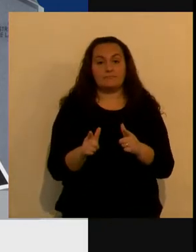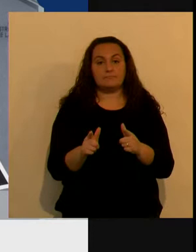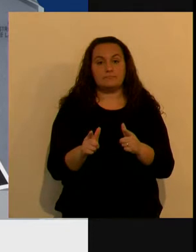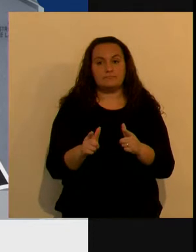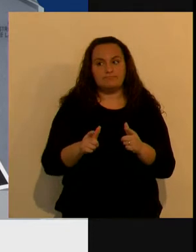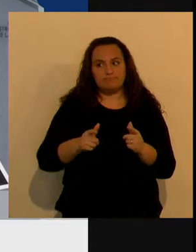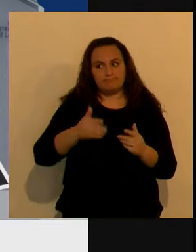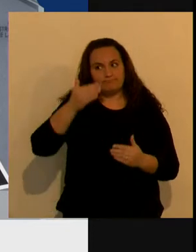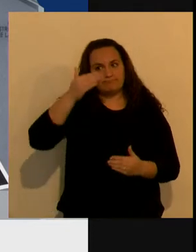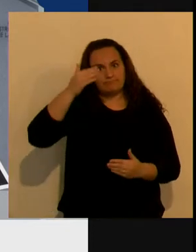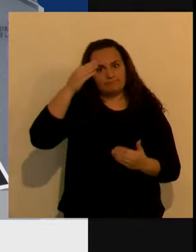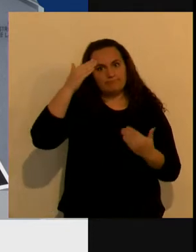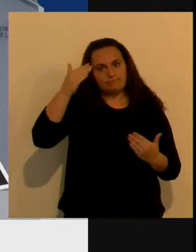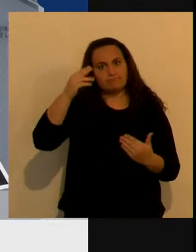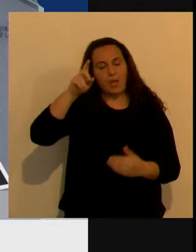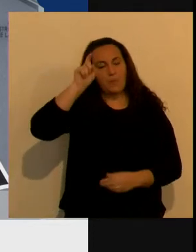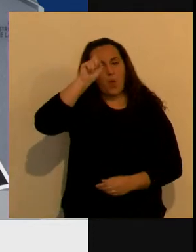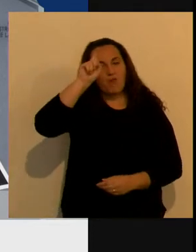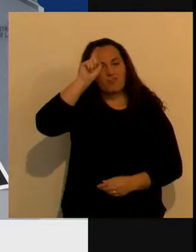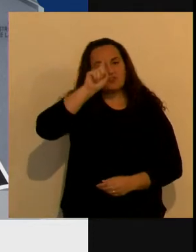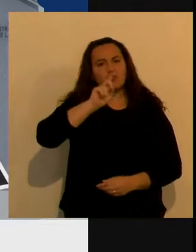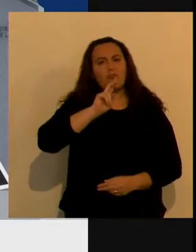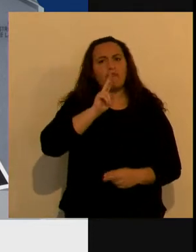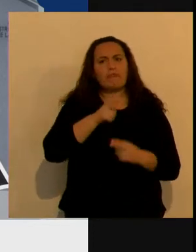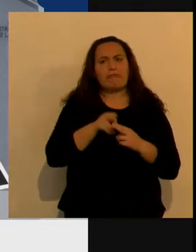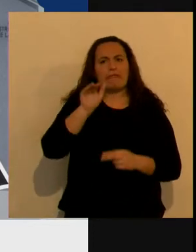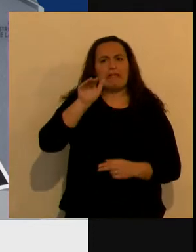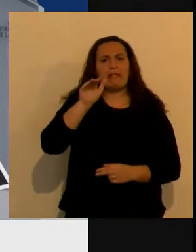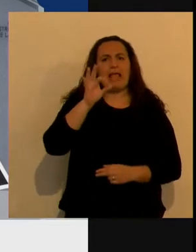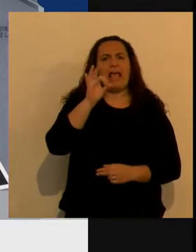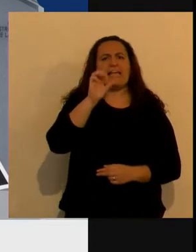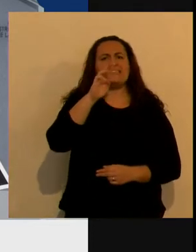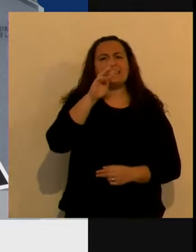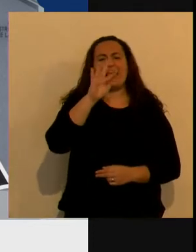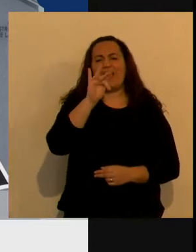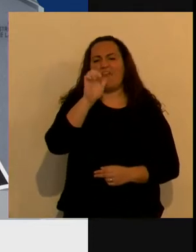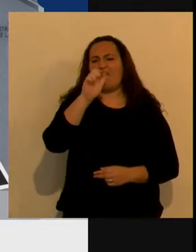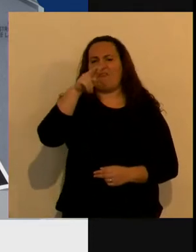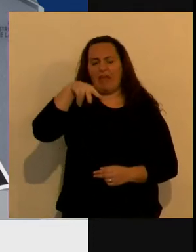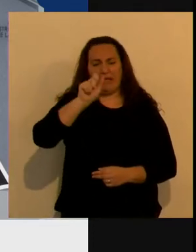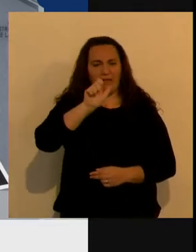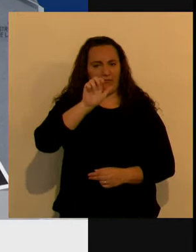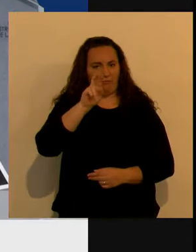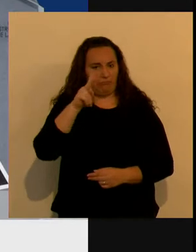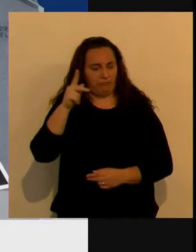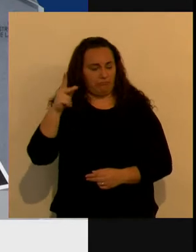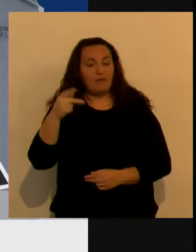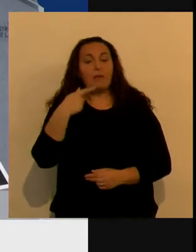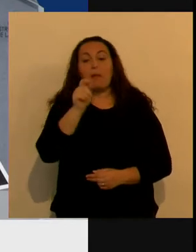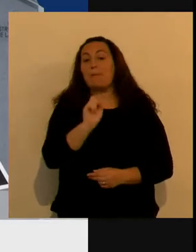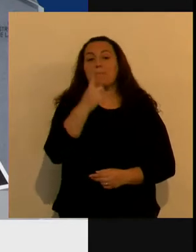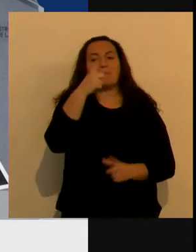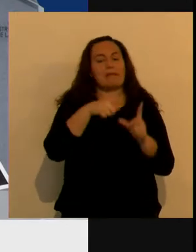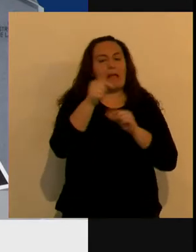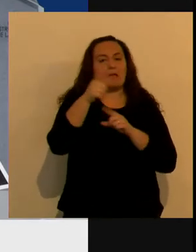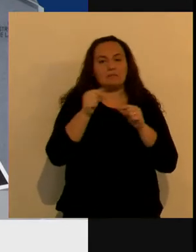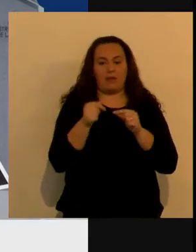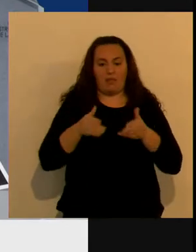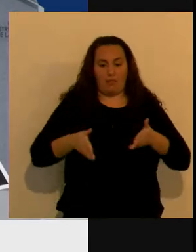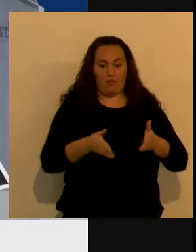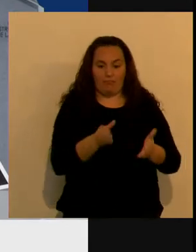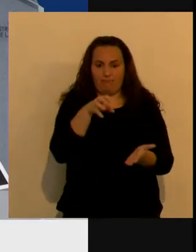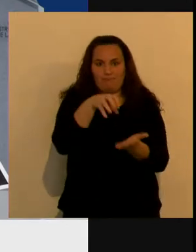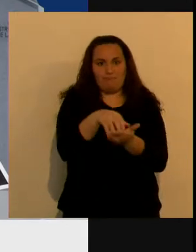profesor Stephen Hawking para que sea el titular de la primera estrella que forme parte del Paseo de las Estrellas de la